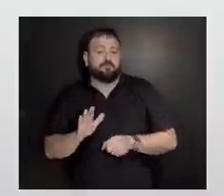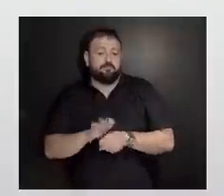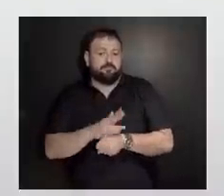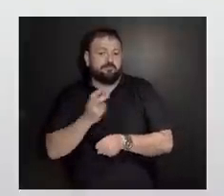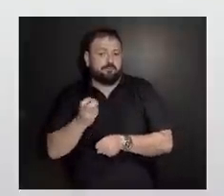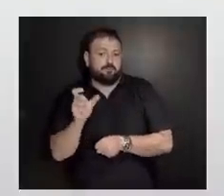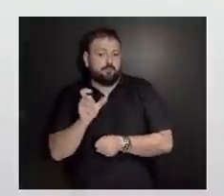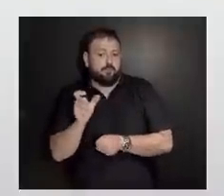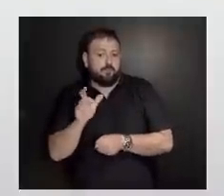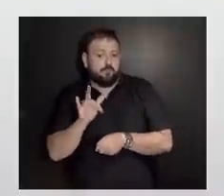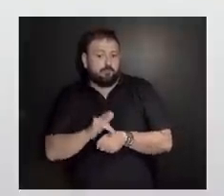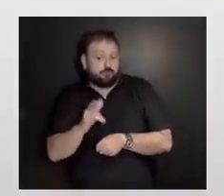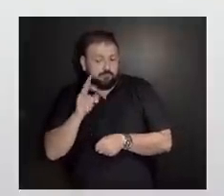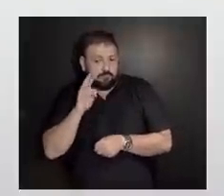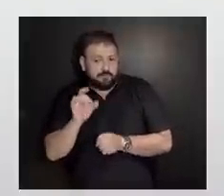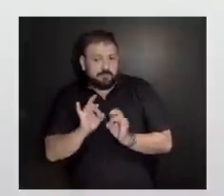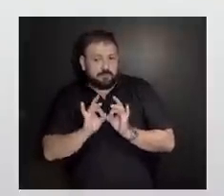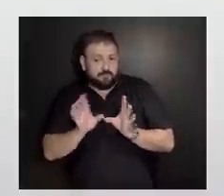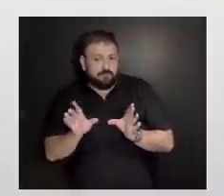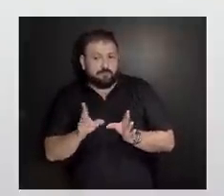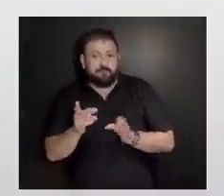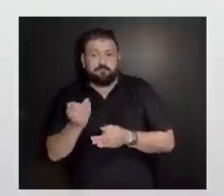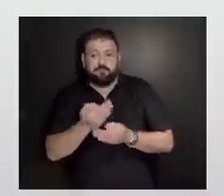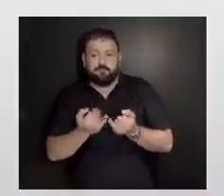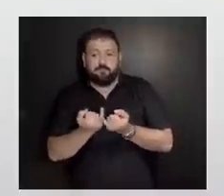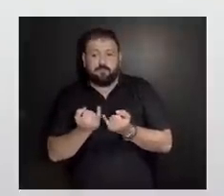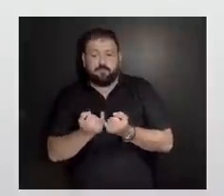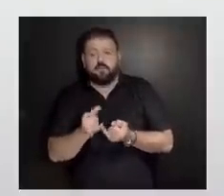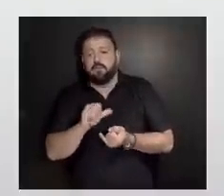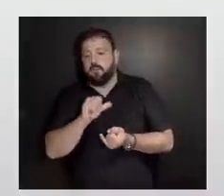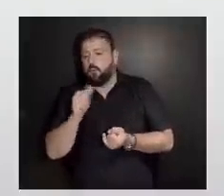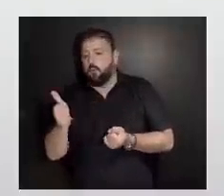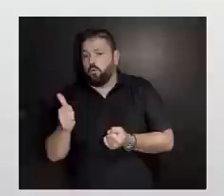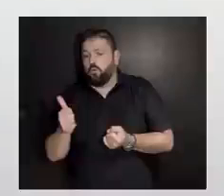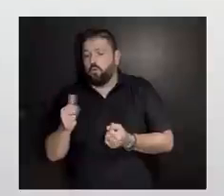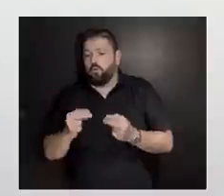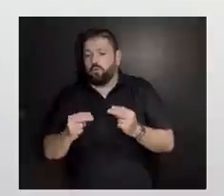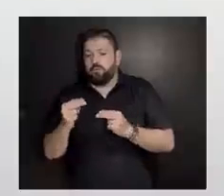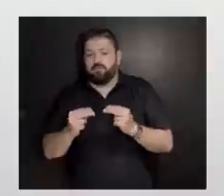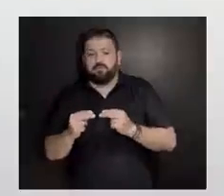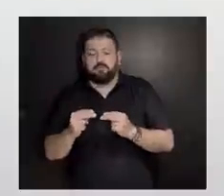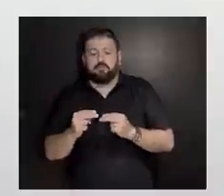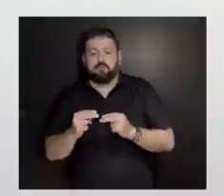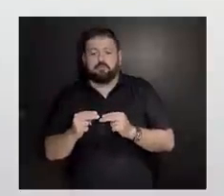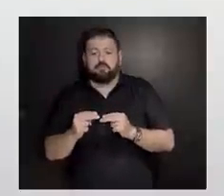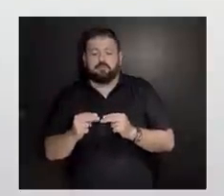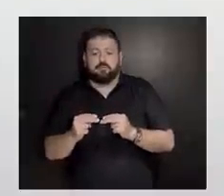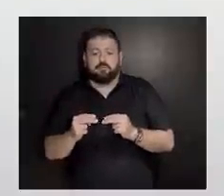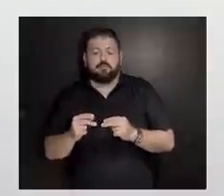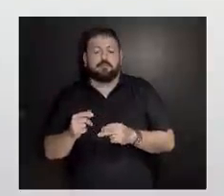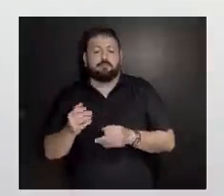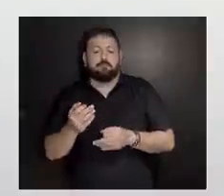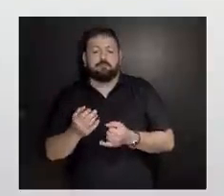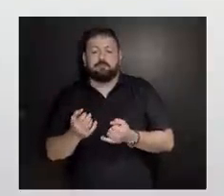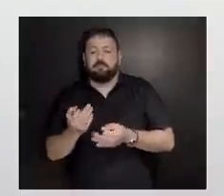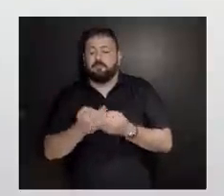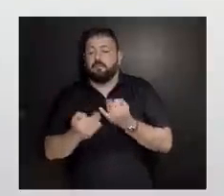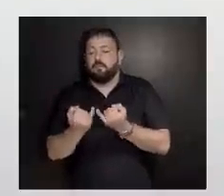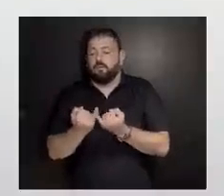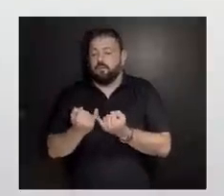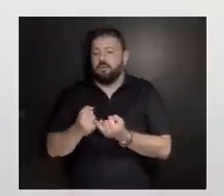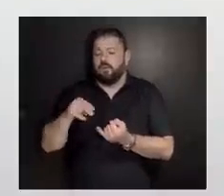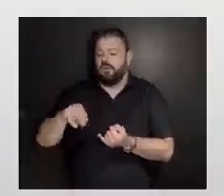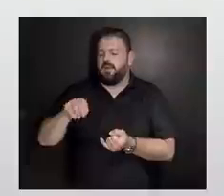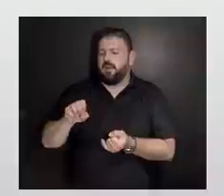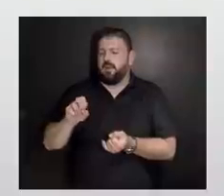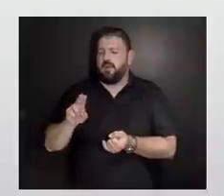caso, una de las complicaciones, bueno, ya entra en otra clasificación, es la cuestión de la neuropatía, pero también